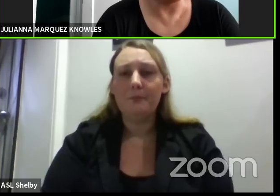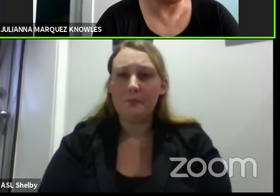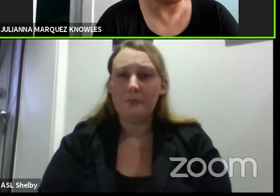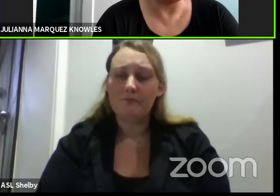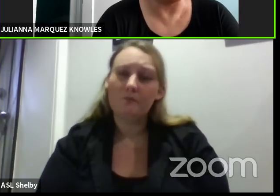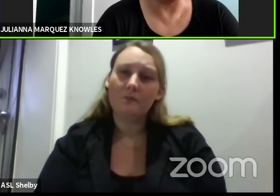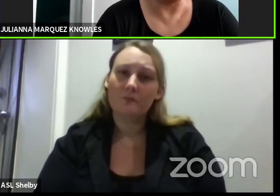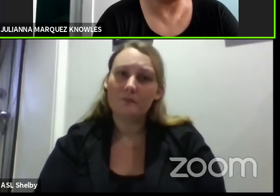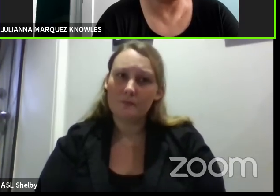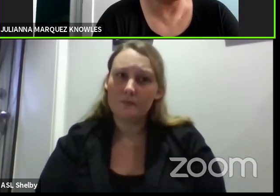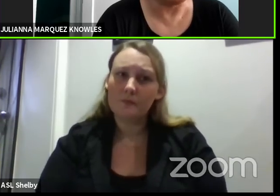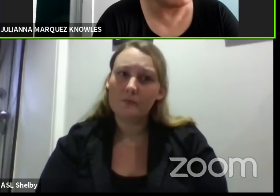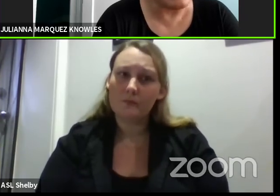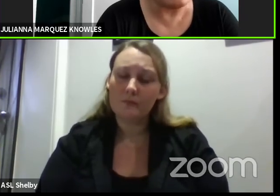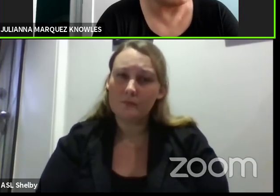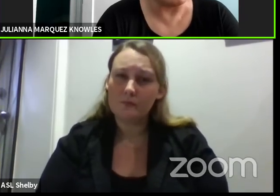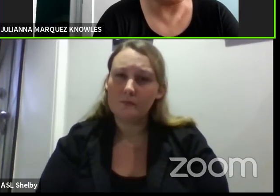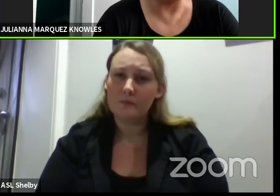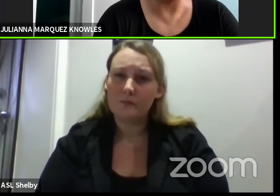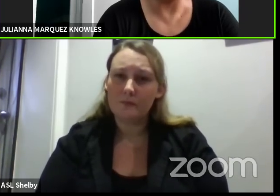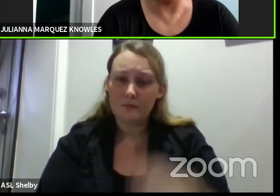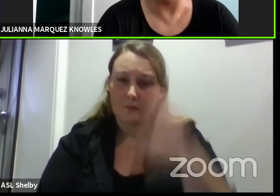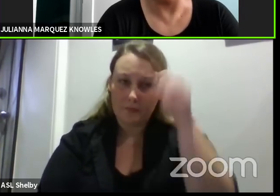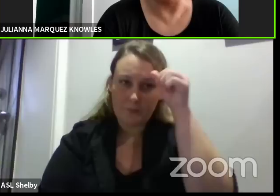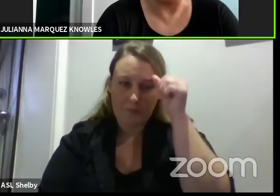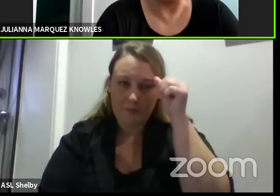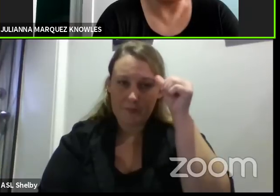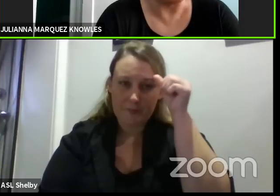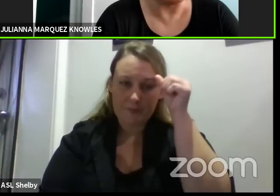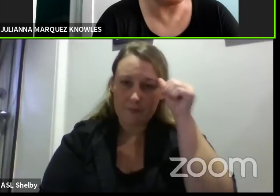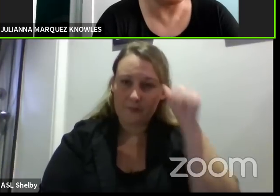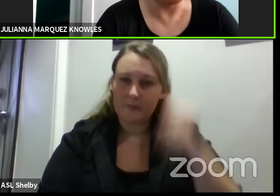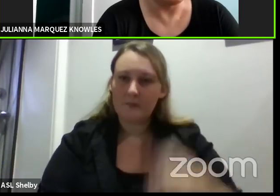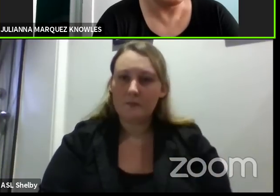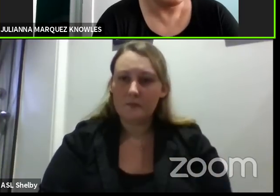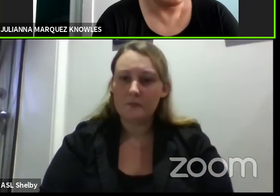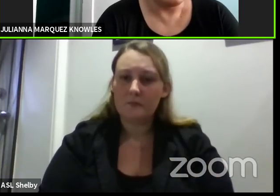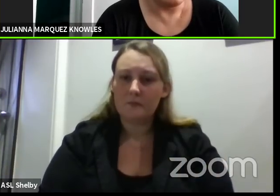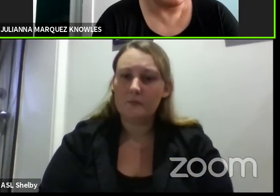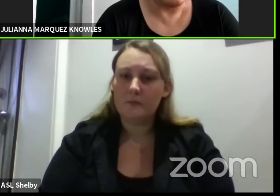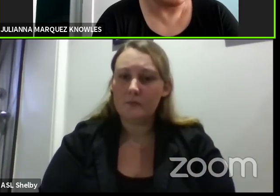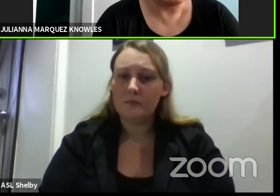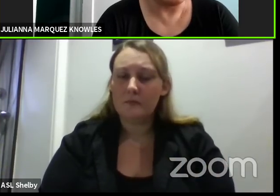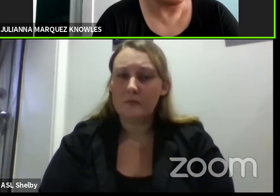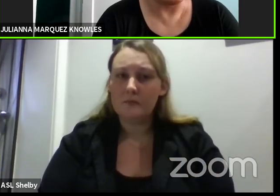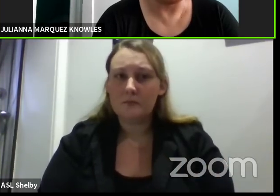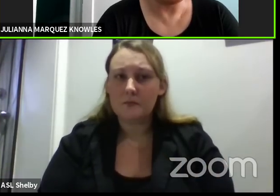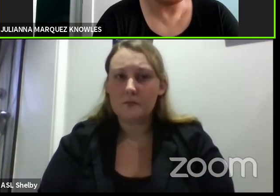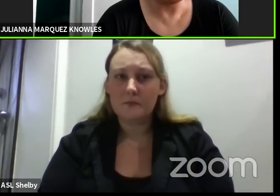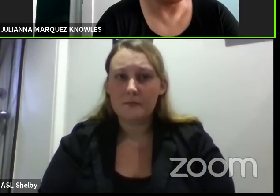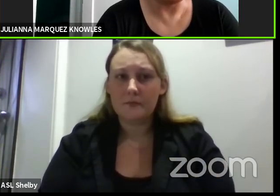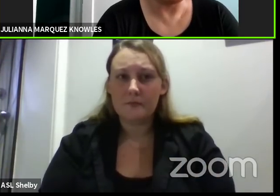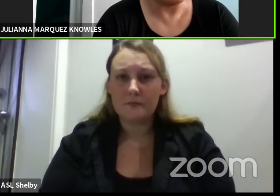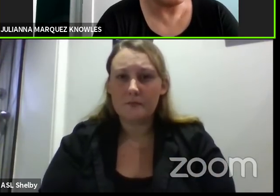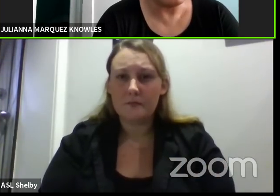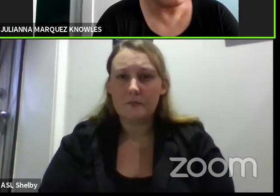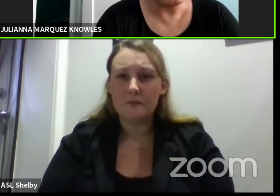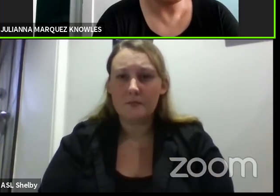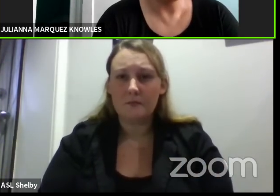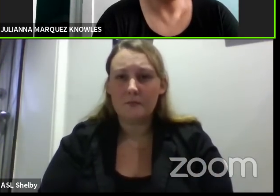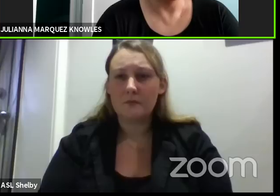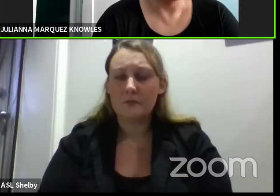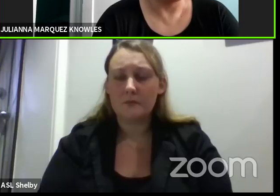estas organizaciones no tuviéramos comida, no tuviéramos un pago de teléfono. De verdad, gracias a Make the